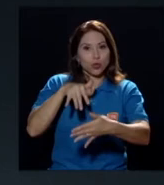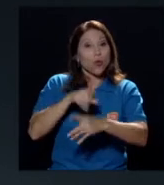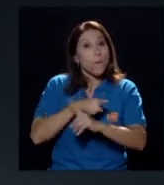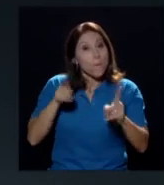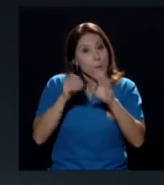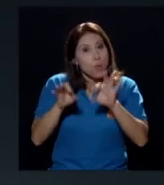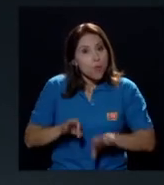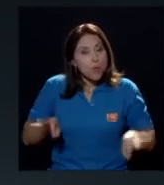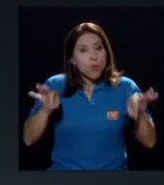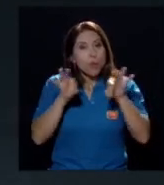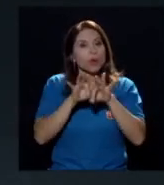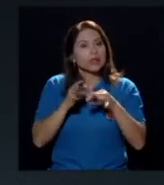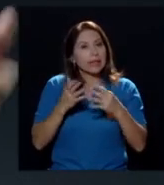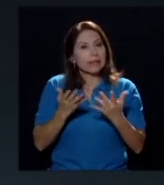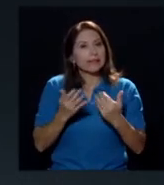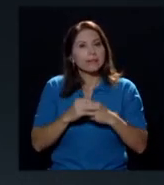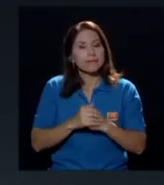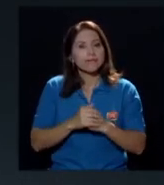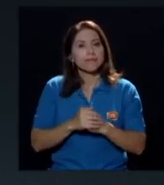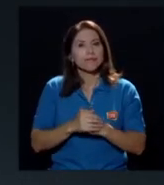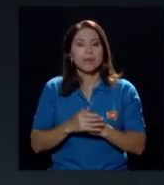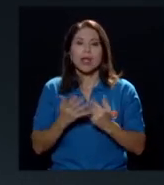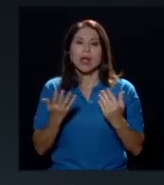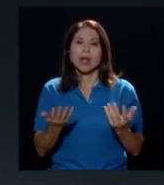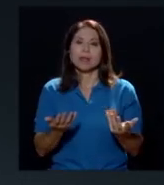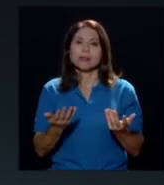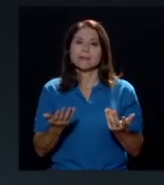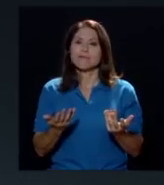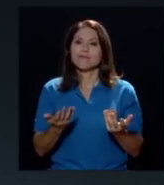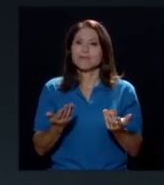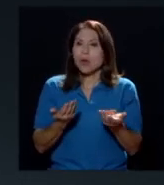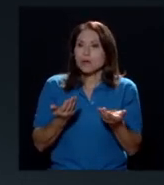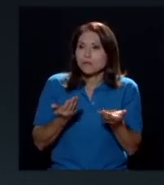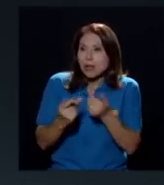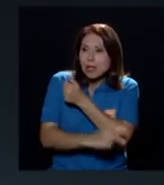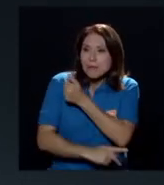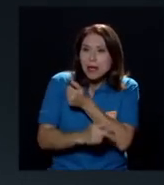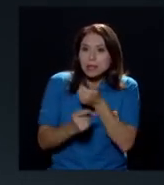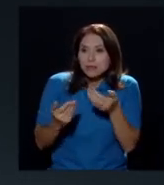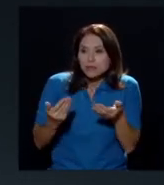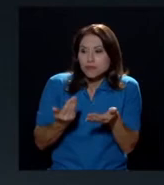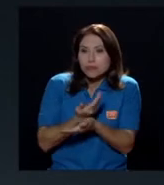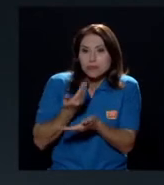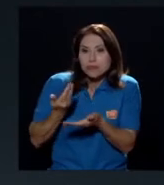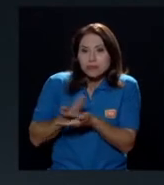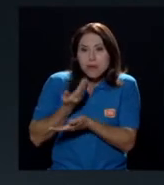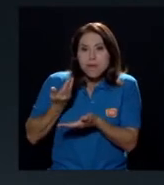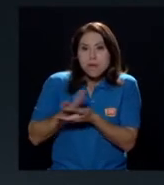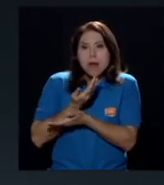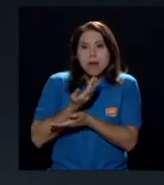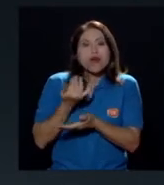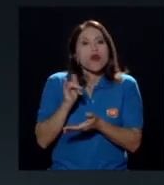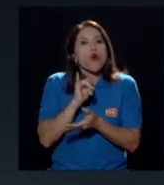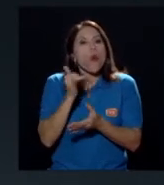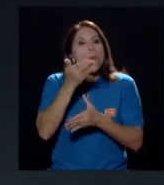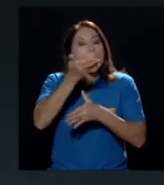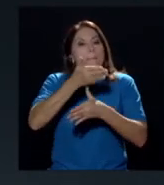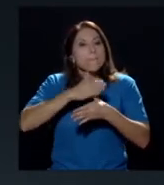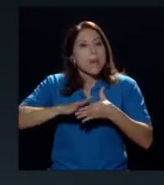es la modernización del país que se dio como parte